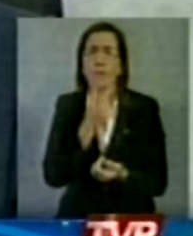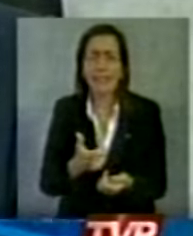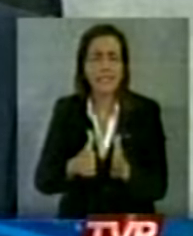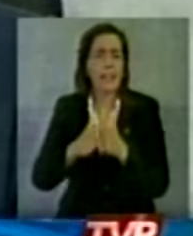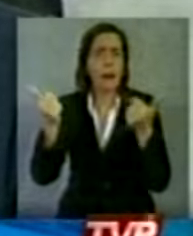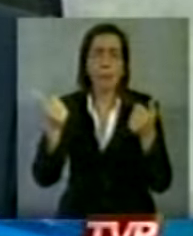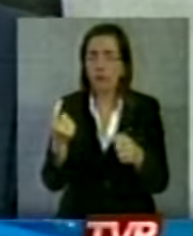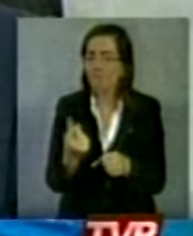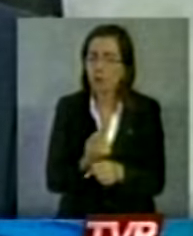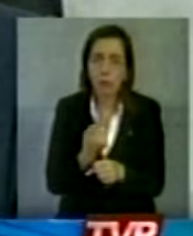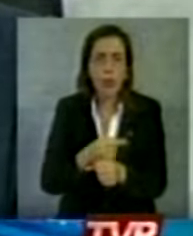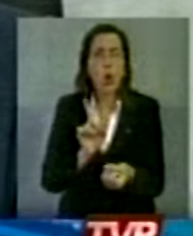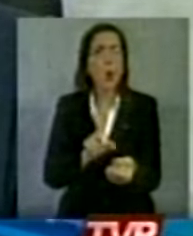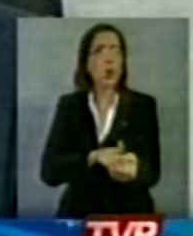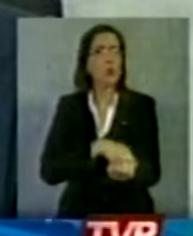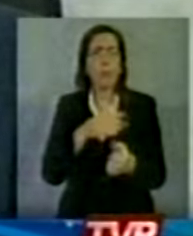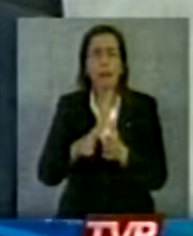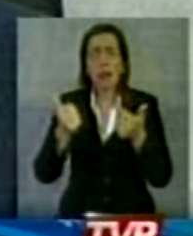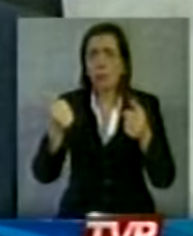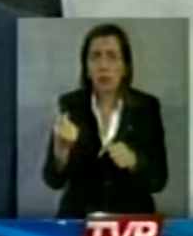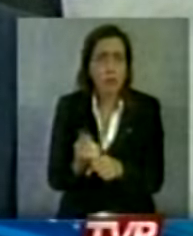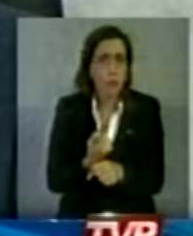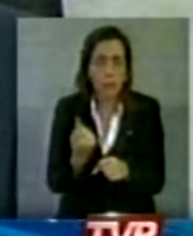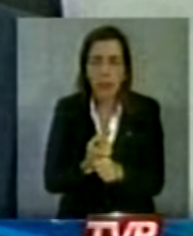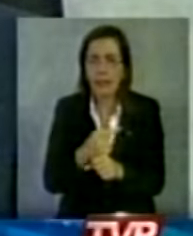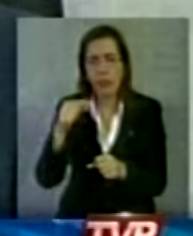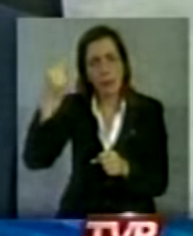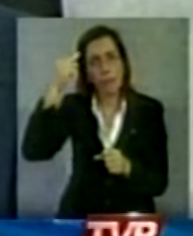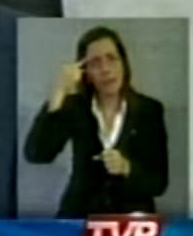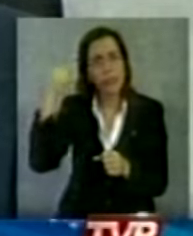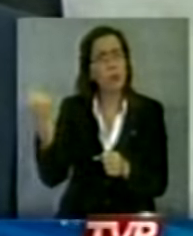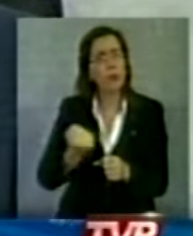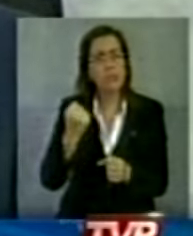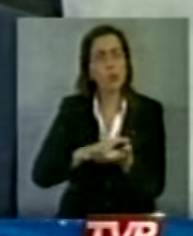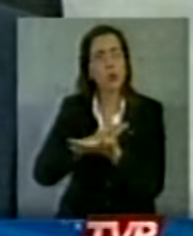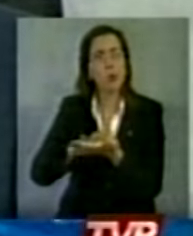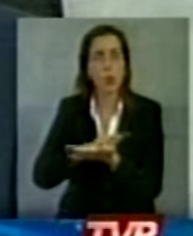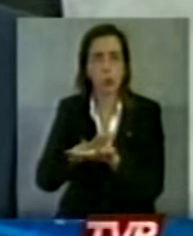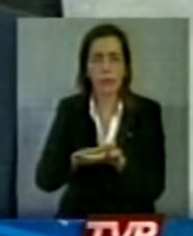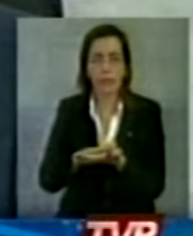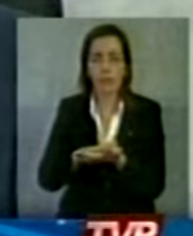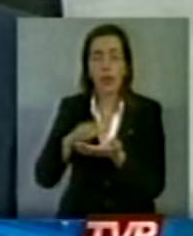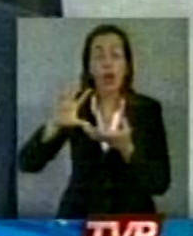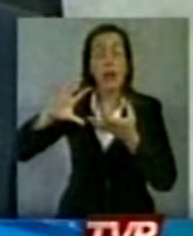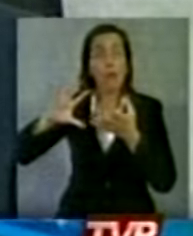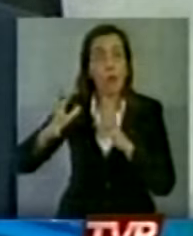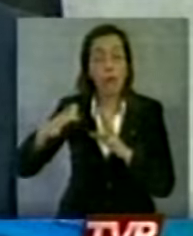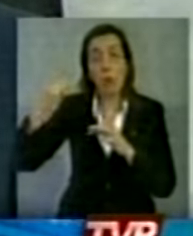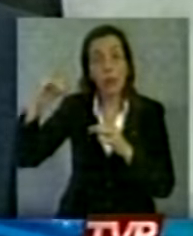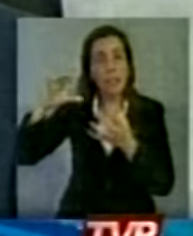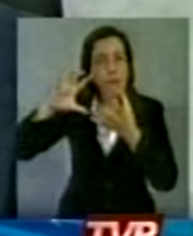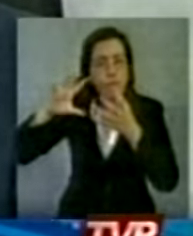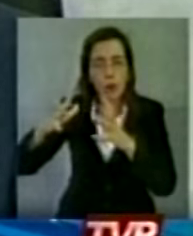políticas tradicionales, ni en su contenido ni en su modo de implementación. La única forma de resolverla es